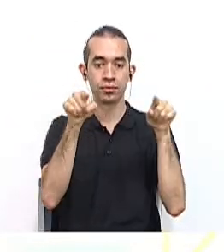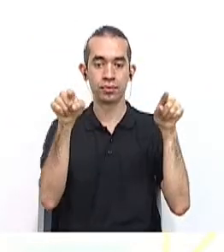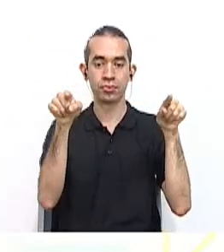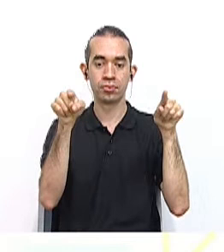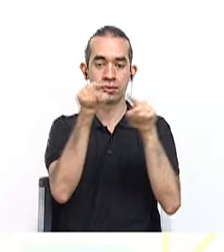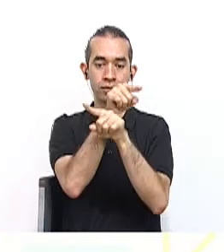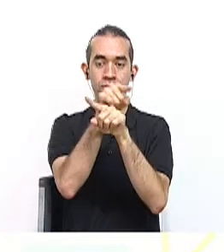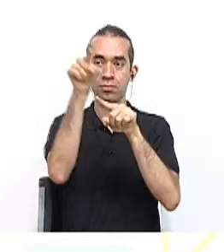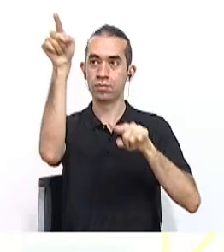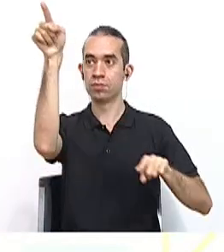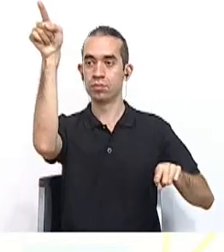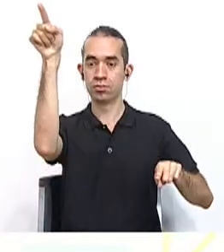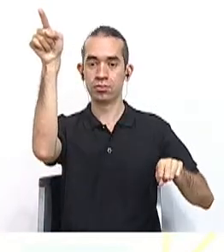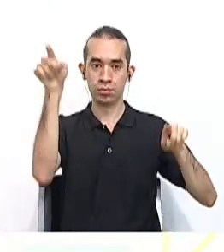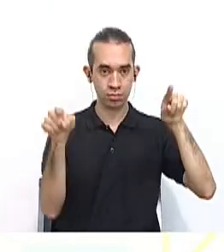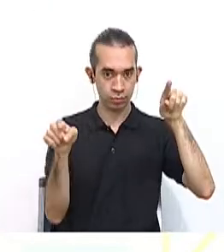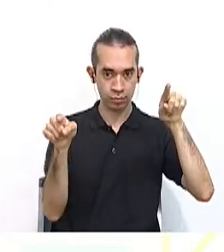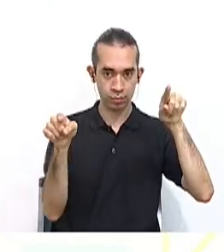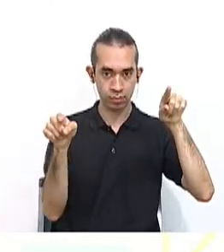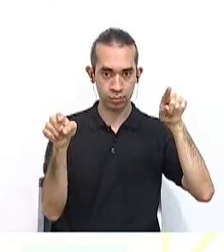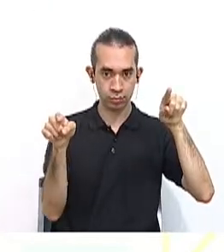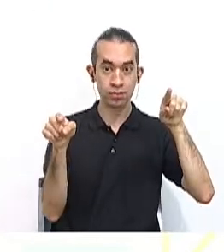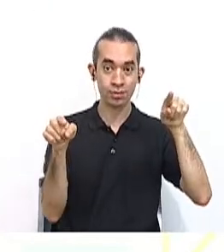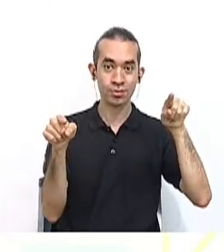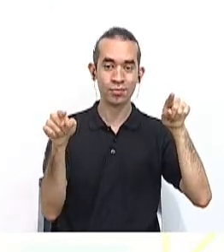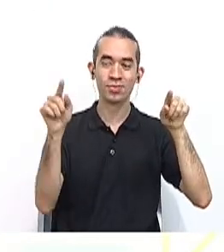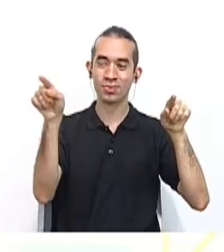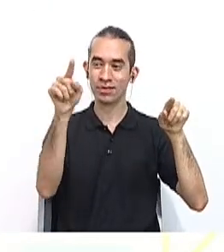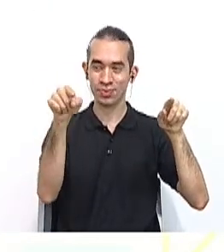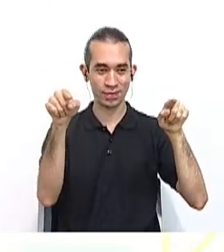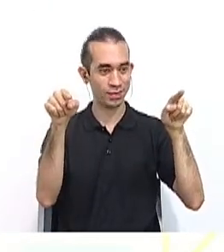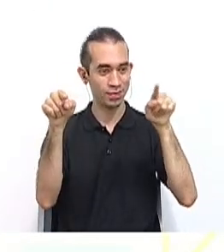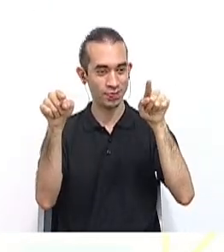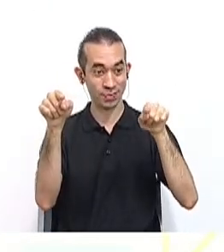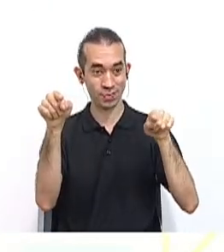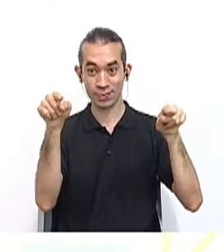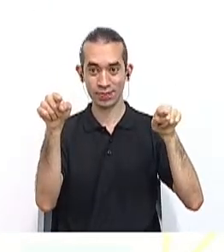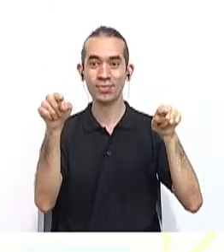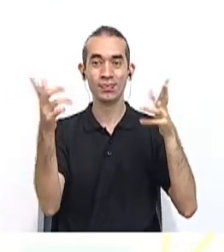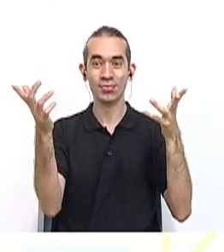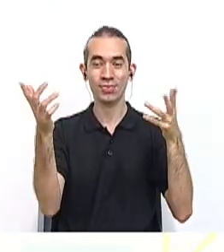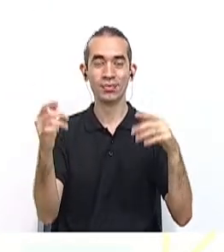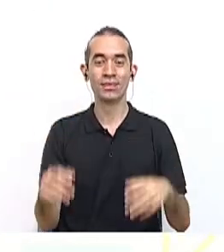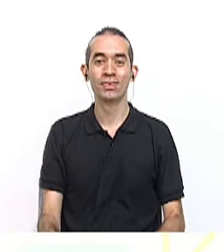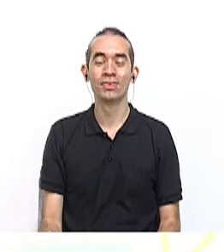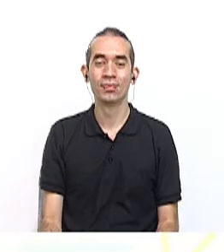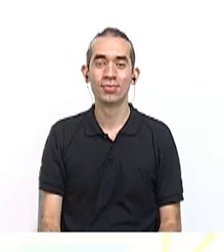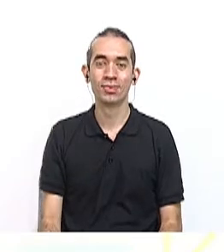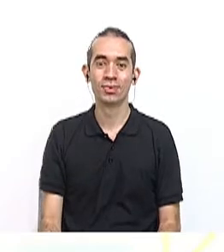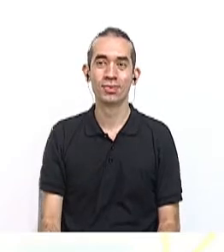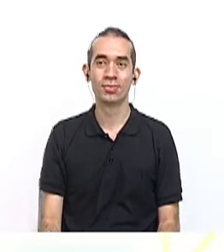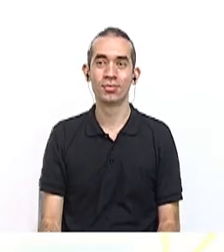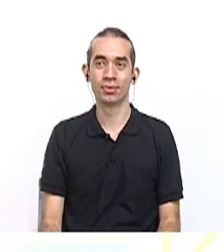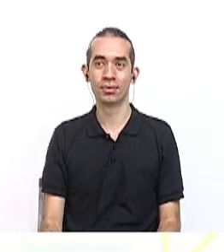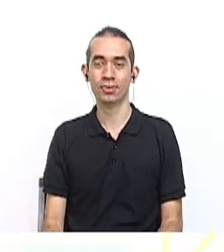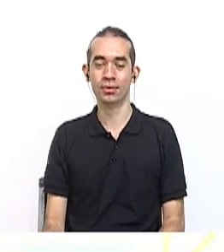ángulo de 90 grados. Esas son las condiciones iniciales dadas. Veamos.